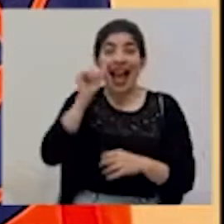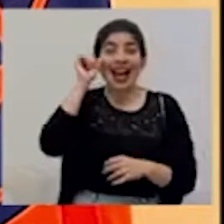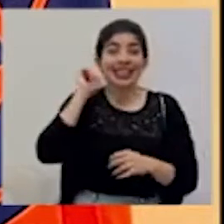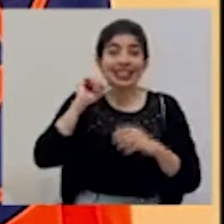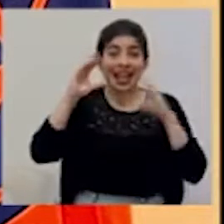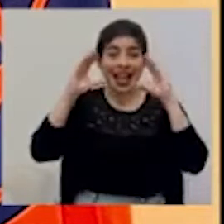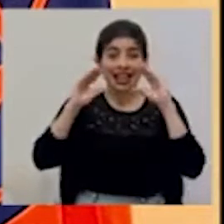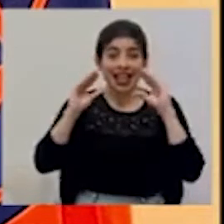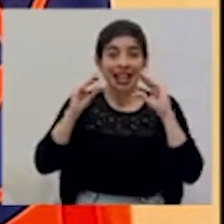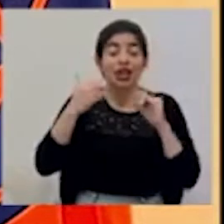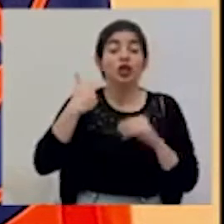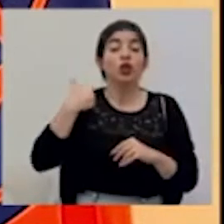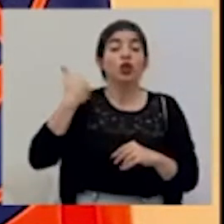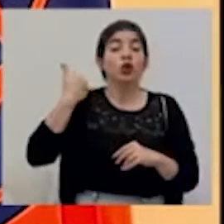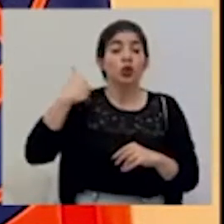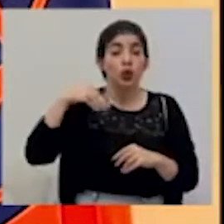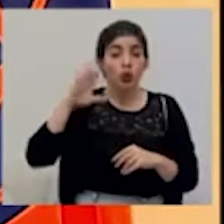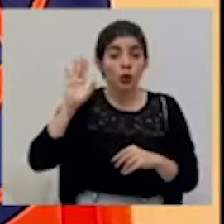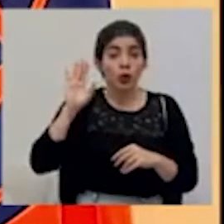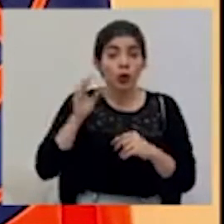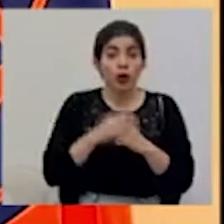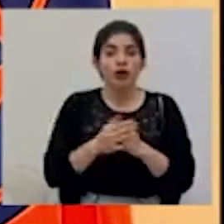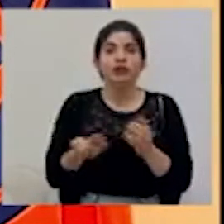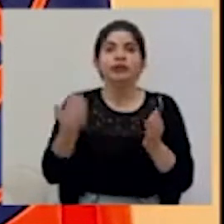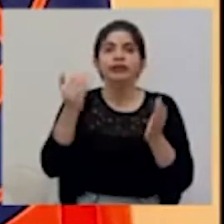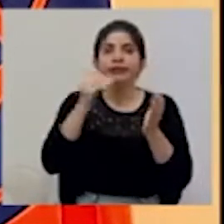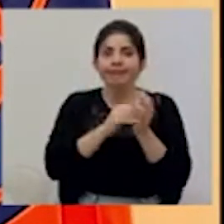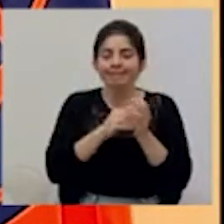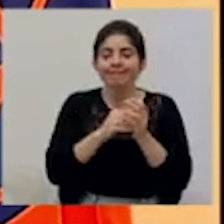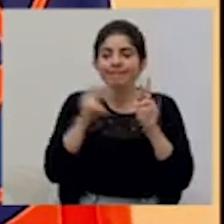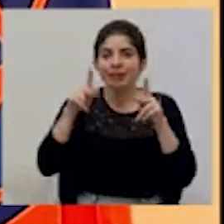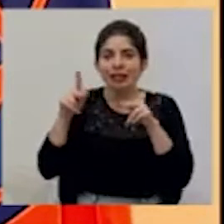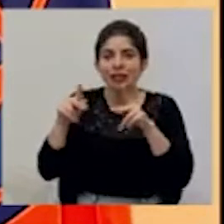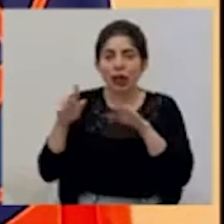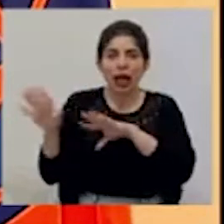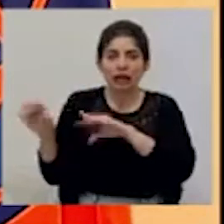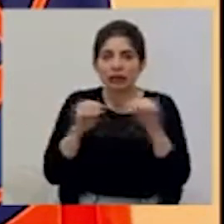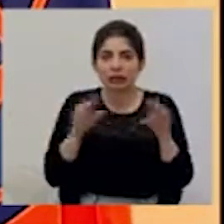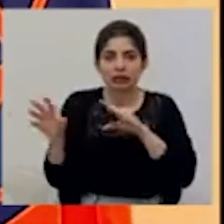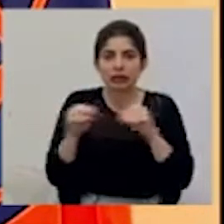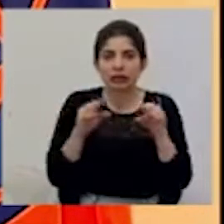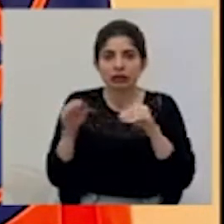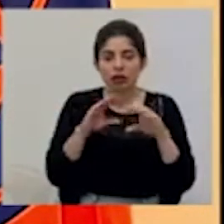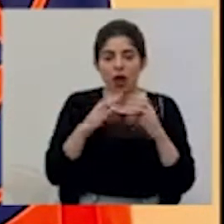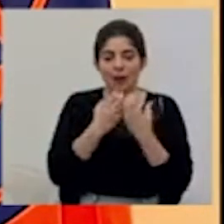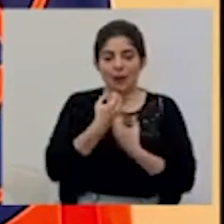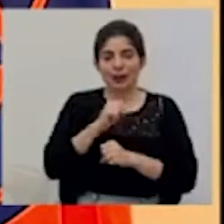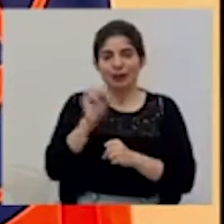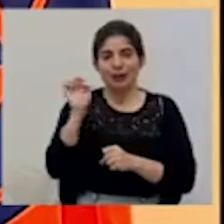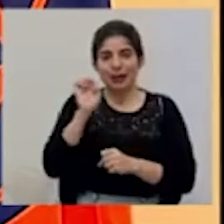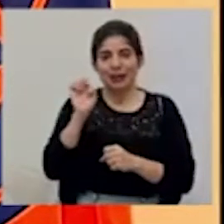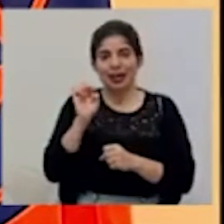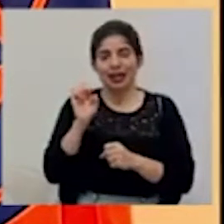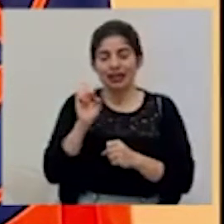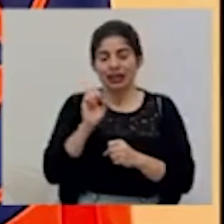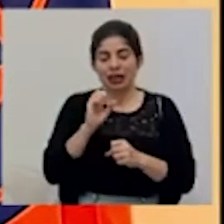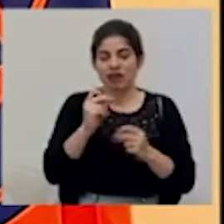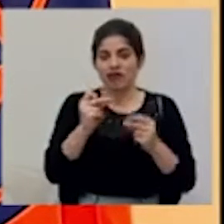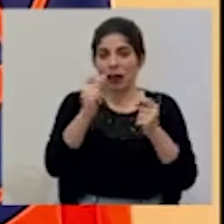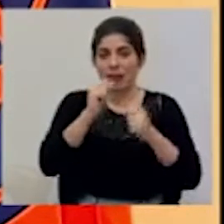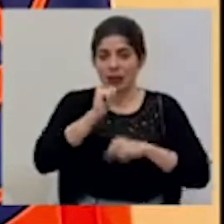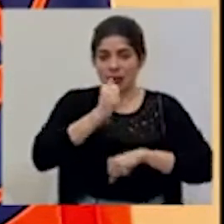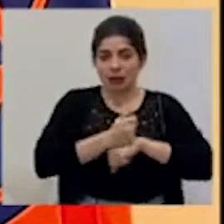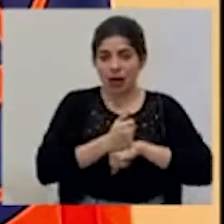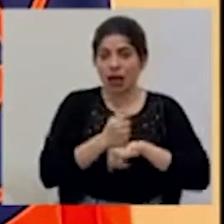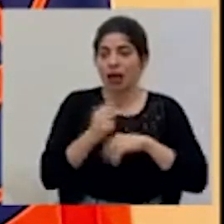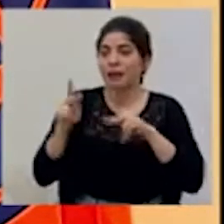tarde tuvimos nuevamente que evacuar por medio de los comités municipales de emergencia. Ellos se activaron rápidamente y